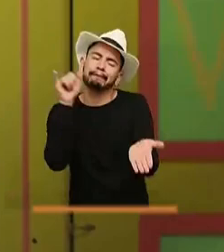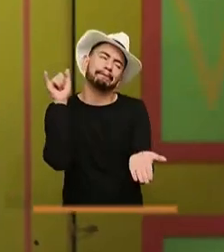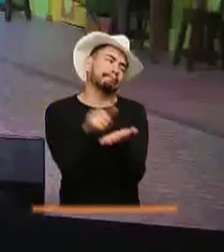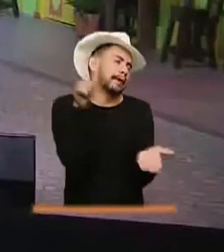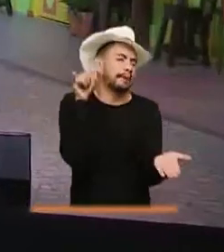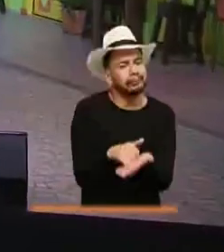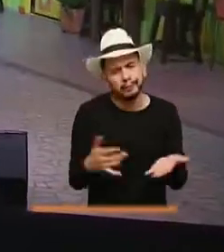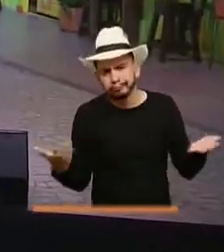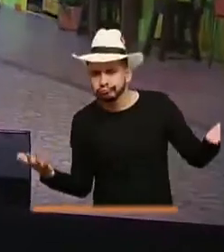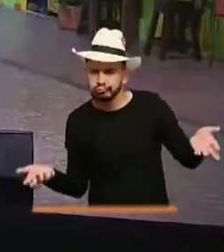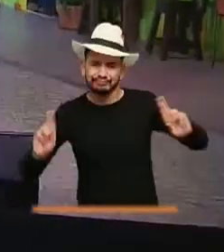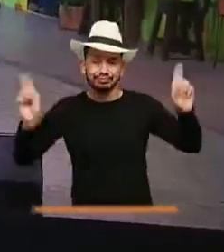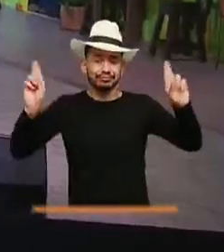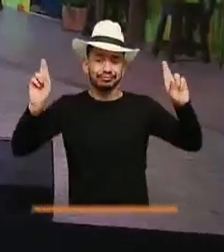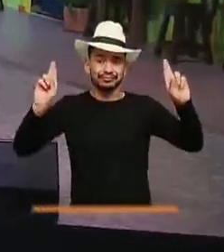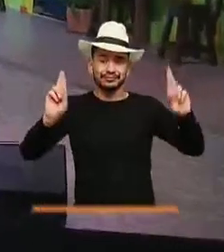carretera.